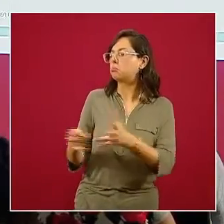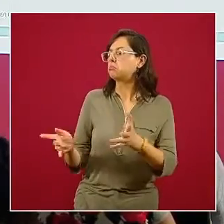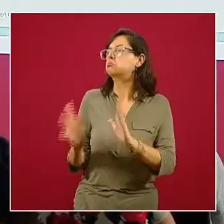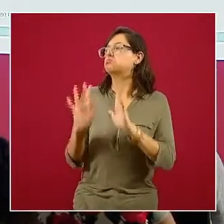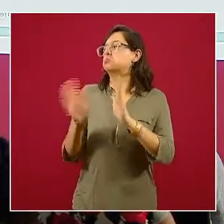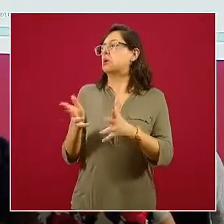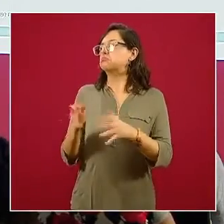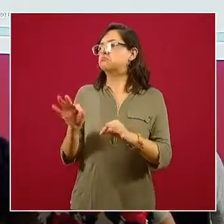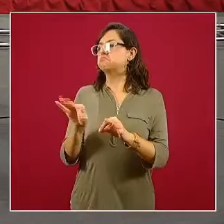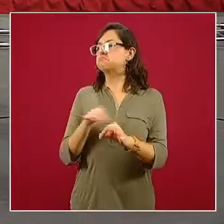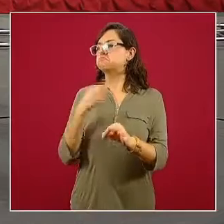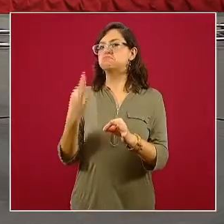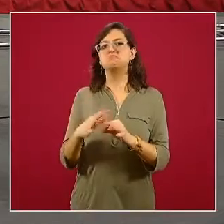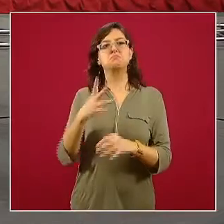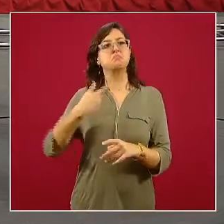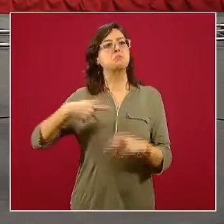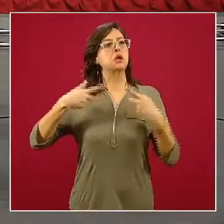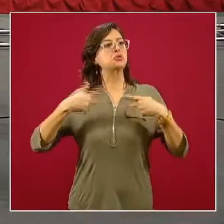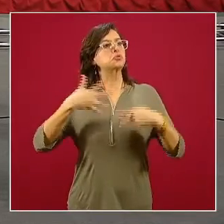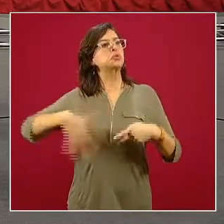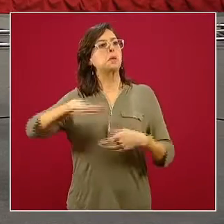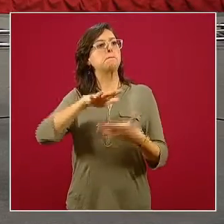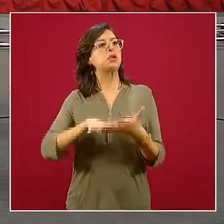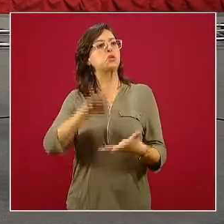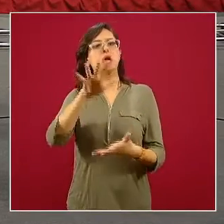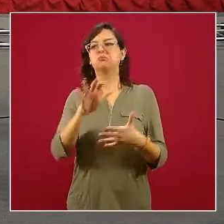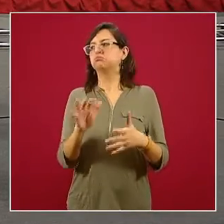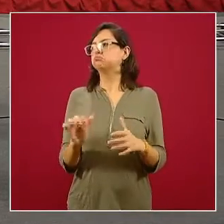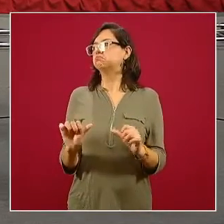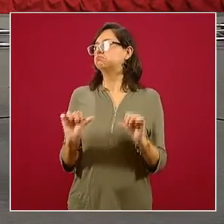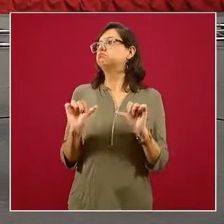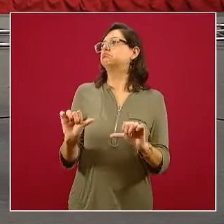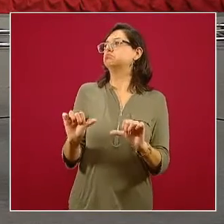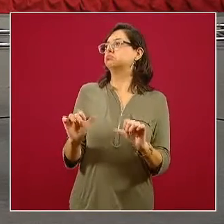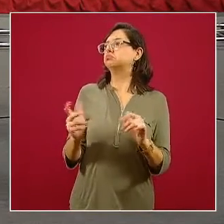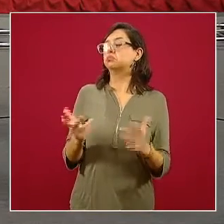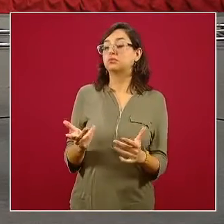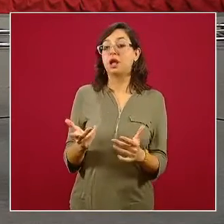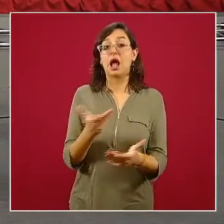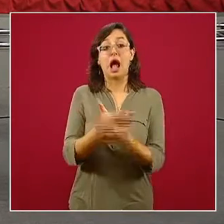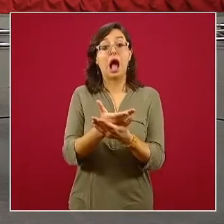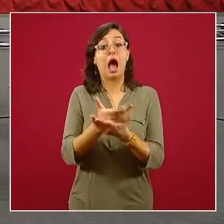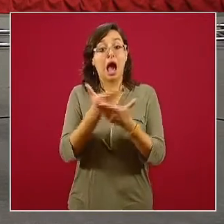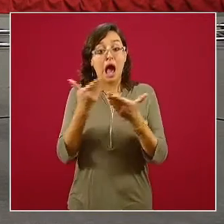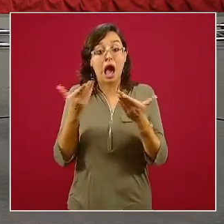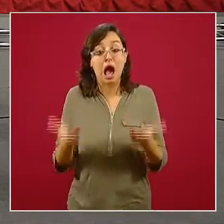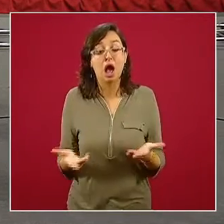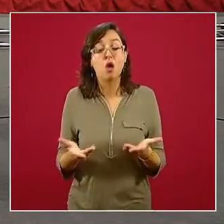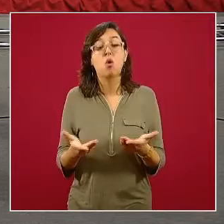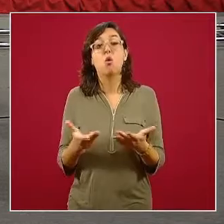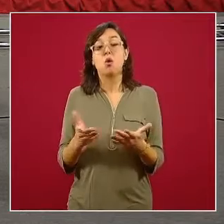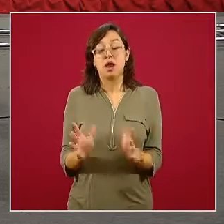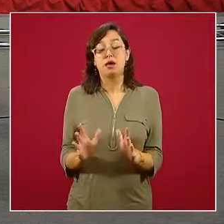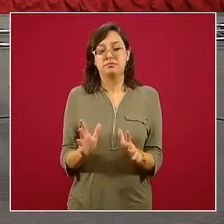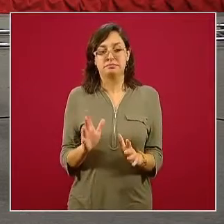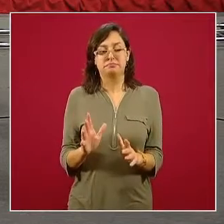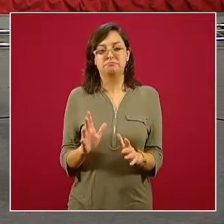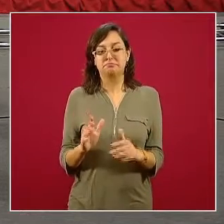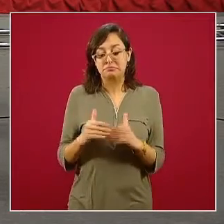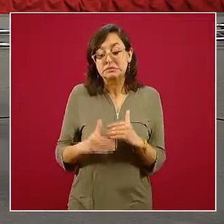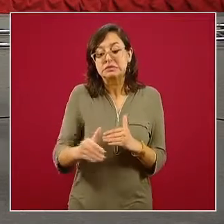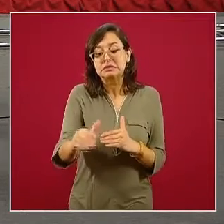levantar el estado de emergencia. Entonces, para COVID también estamos planeando ya, y ahora me siento para abrir a preguntas y